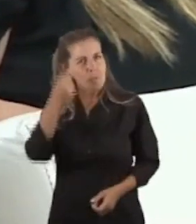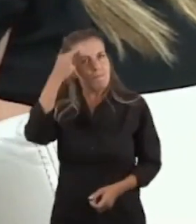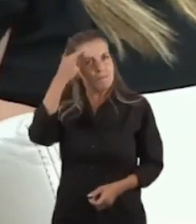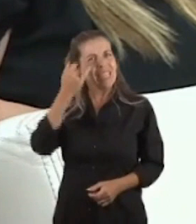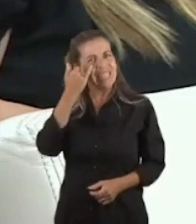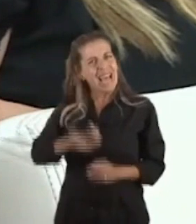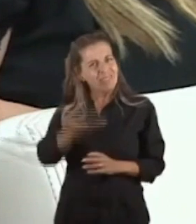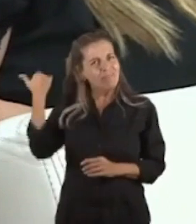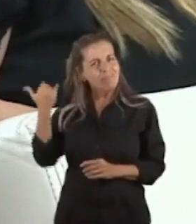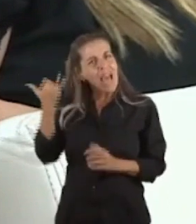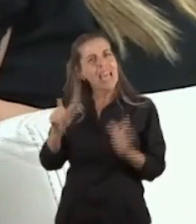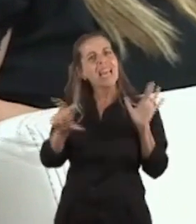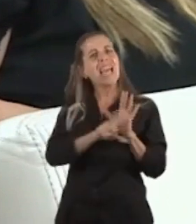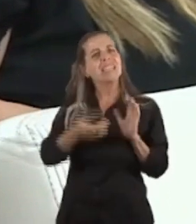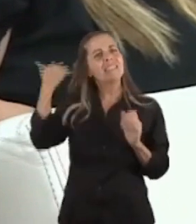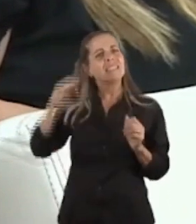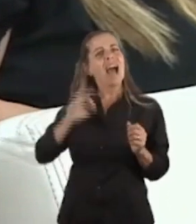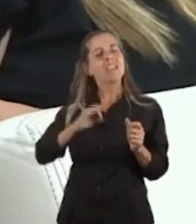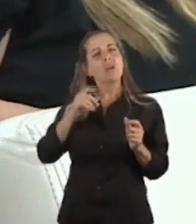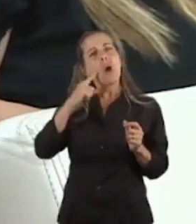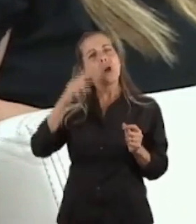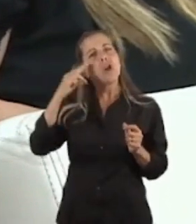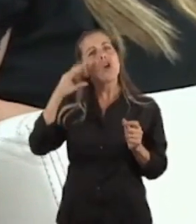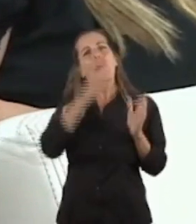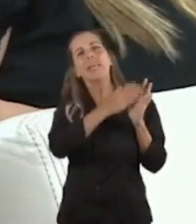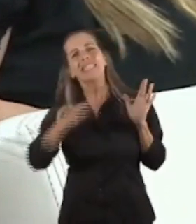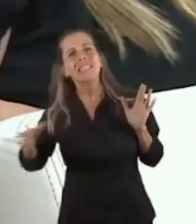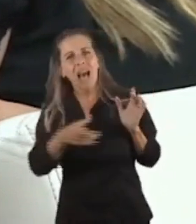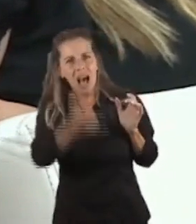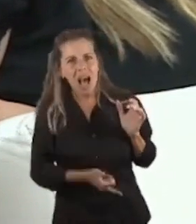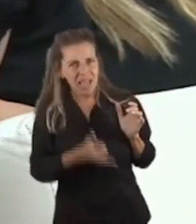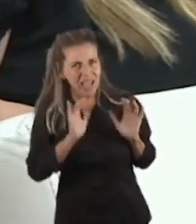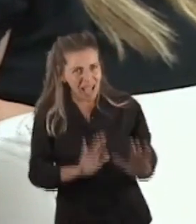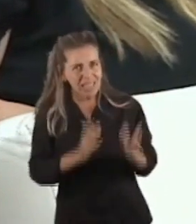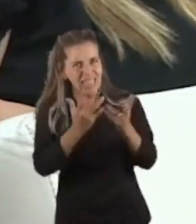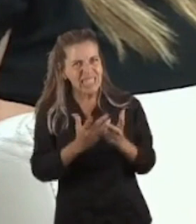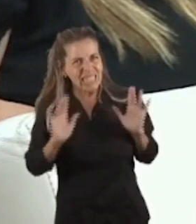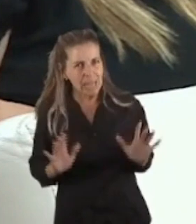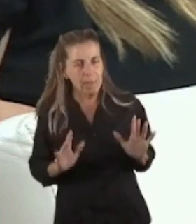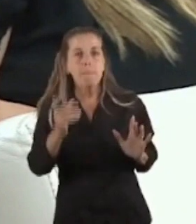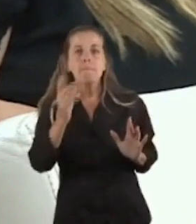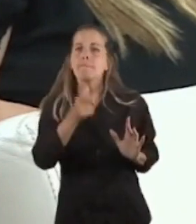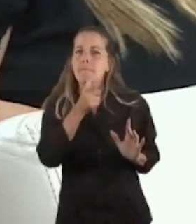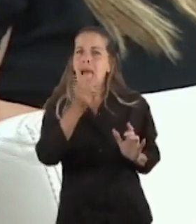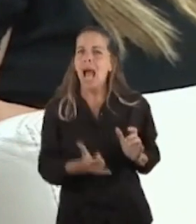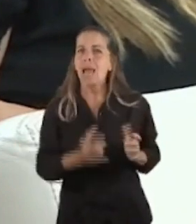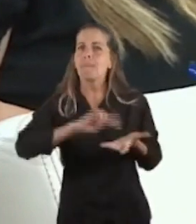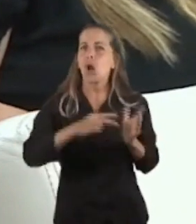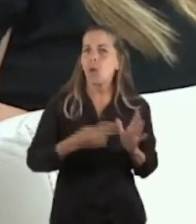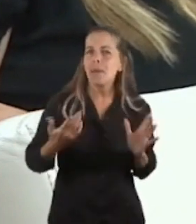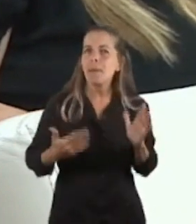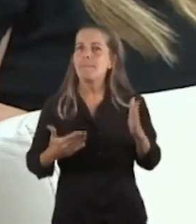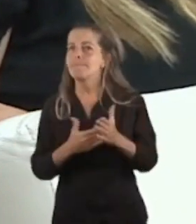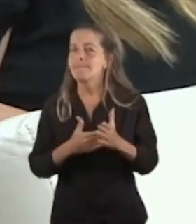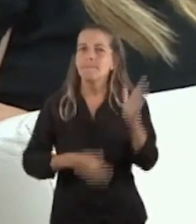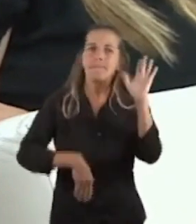década del 90 y tengo entendido también que hay un problema con las eh sobre todo las